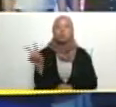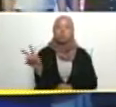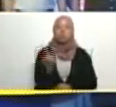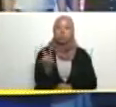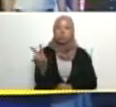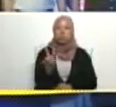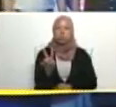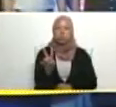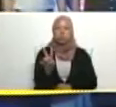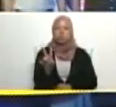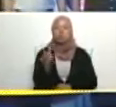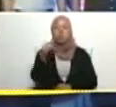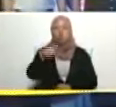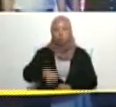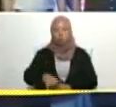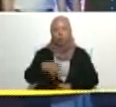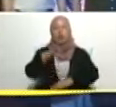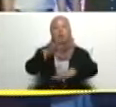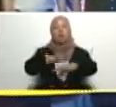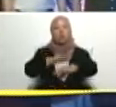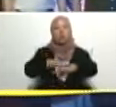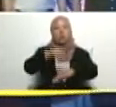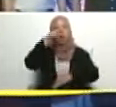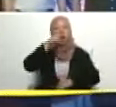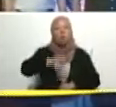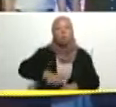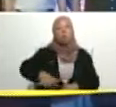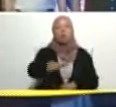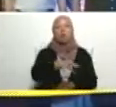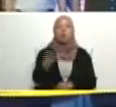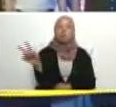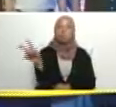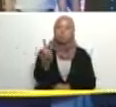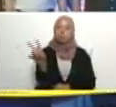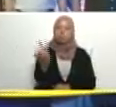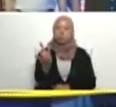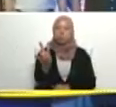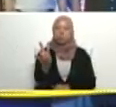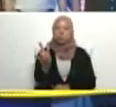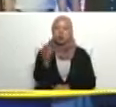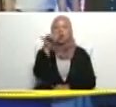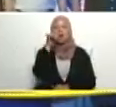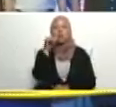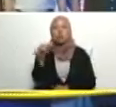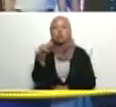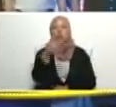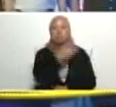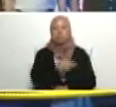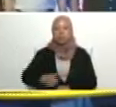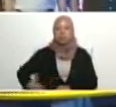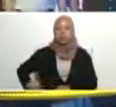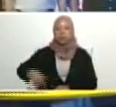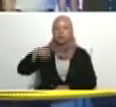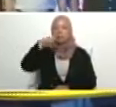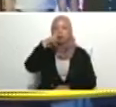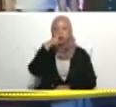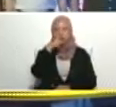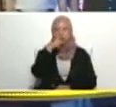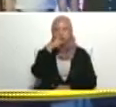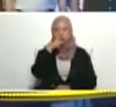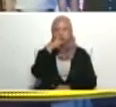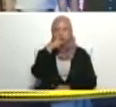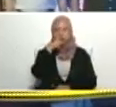para hablar con ustedes de un asunto que fue ya anunciado por nuestro comandante en jefe, el presidente Nicolás